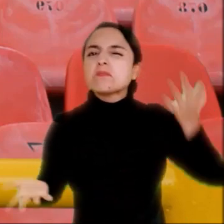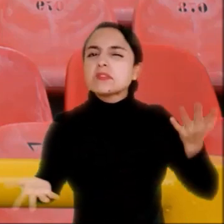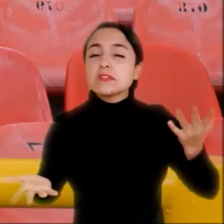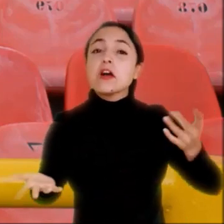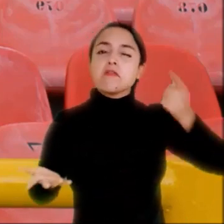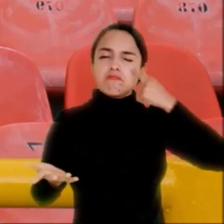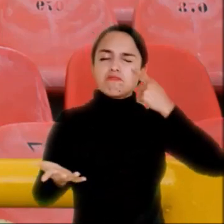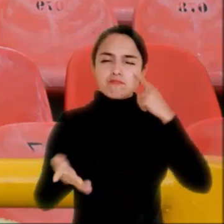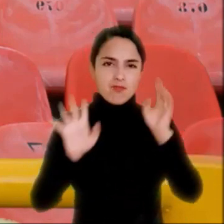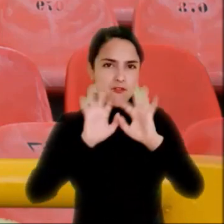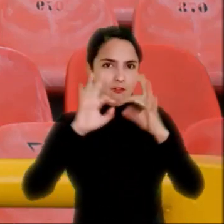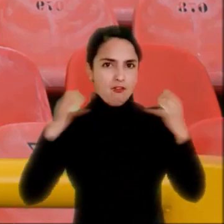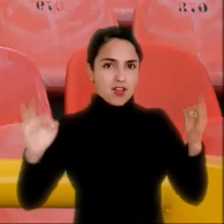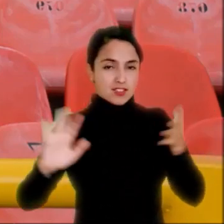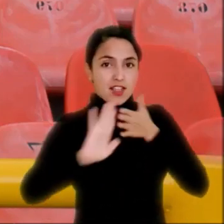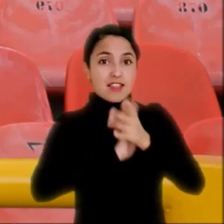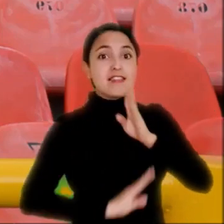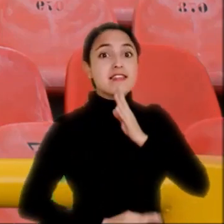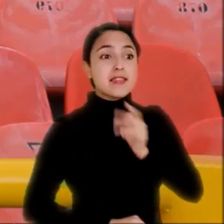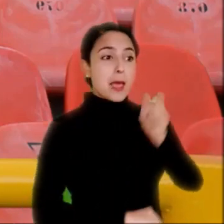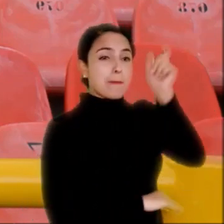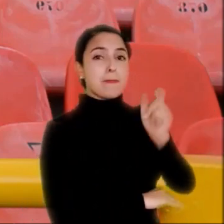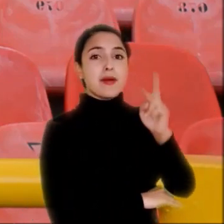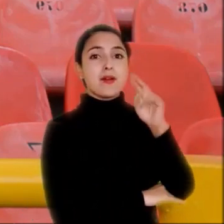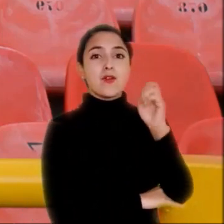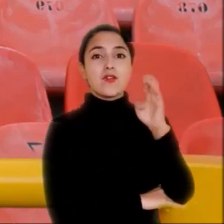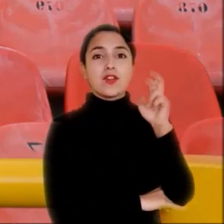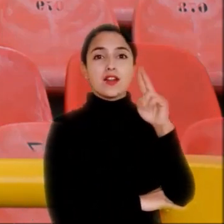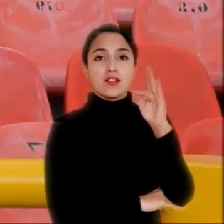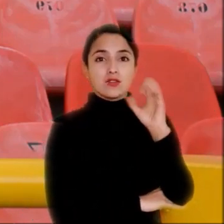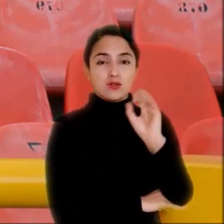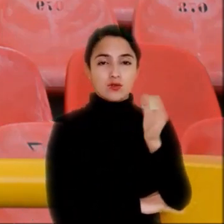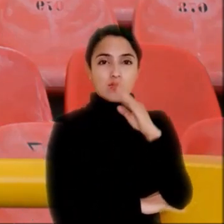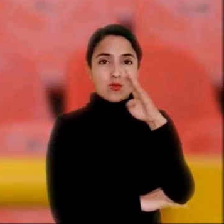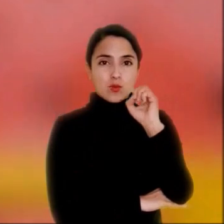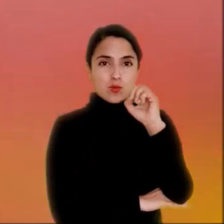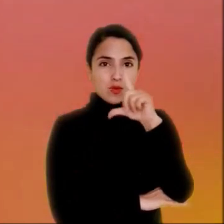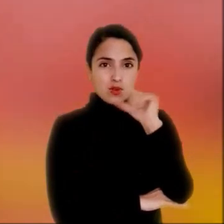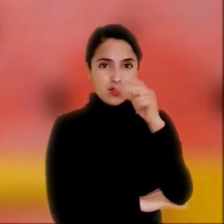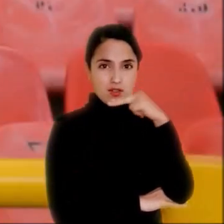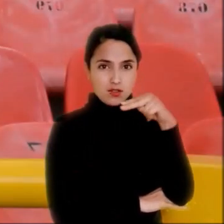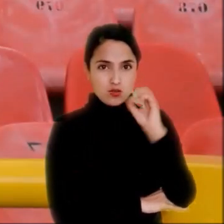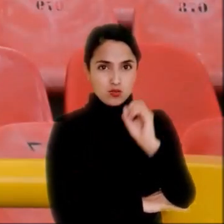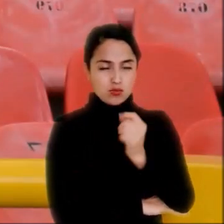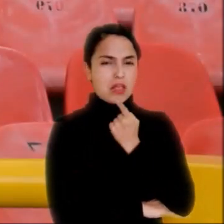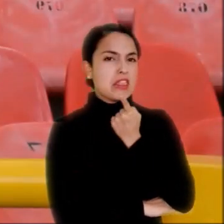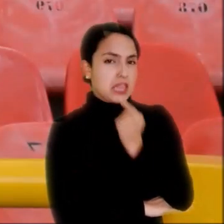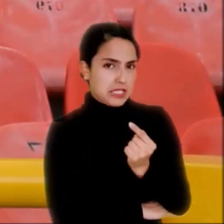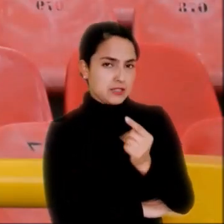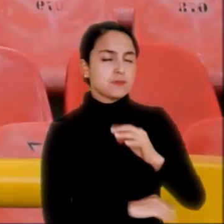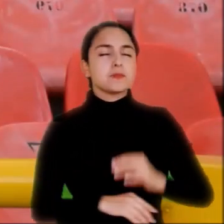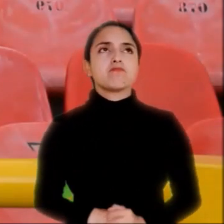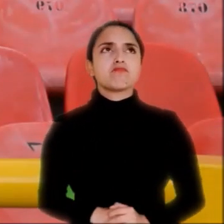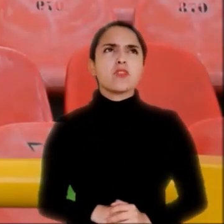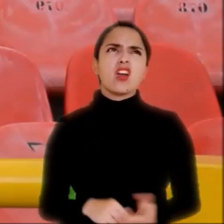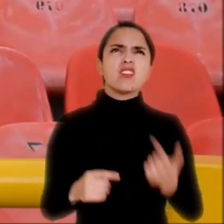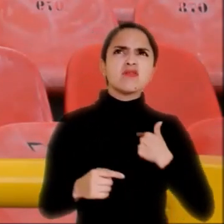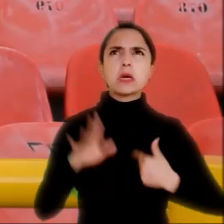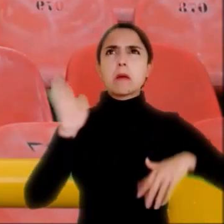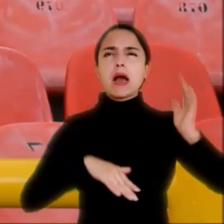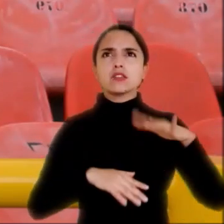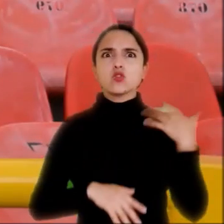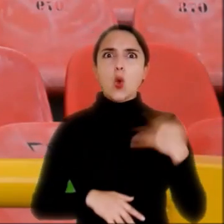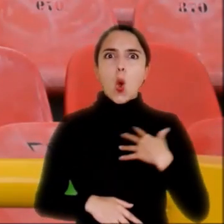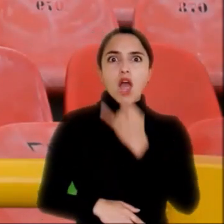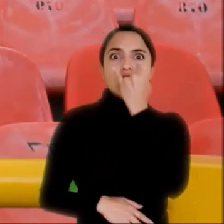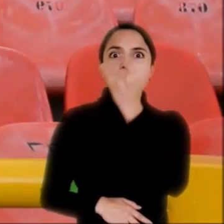ustedes de la siguiente frase de Roberto Bolaño que nos dice: a mí siempre me pareció más